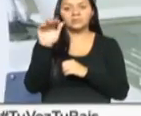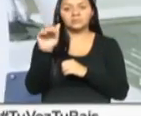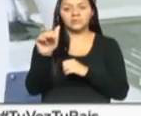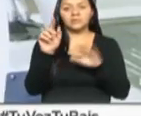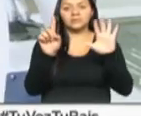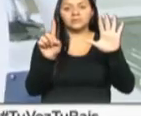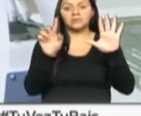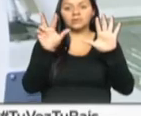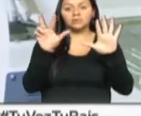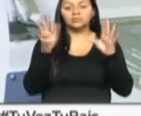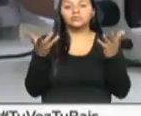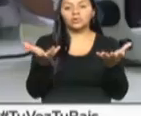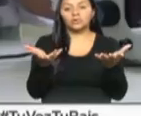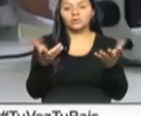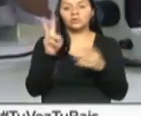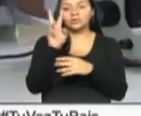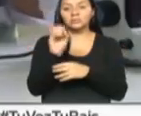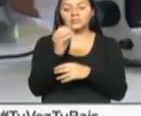153.068 en el ciclo